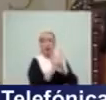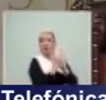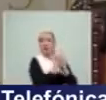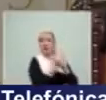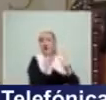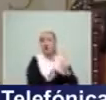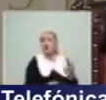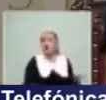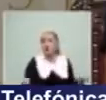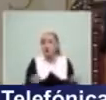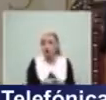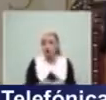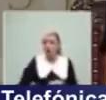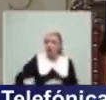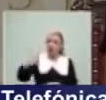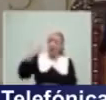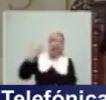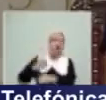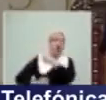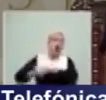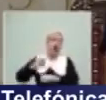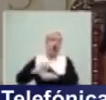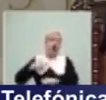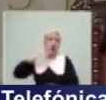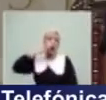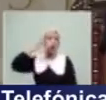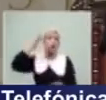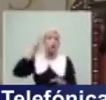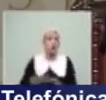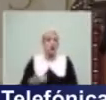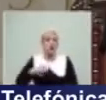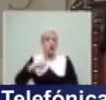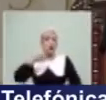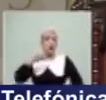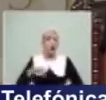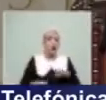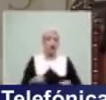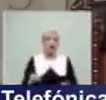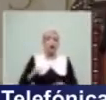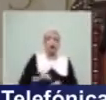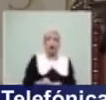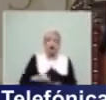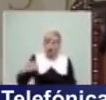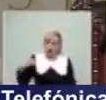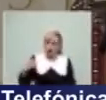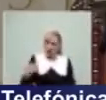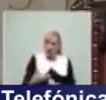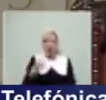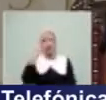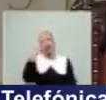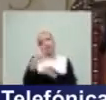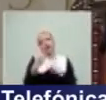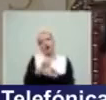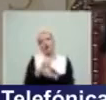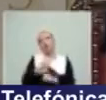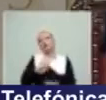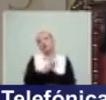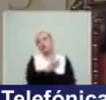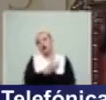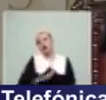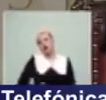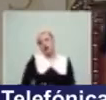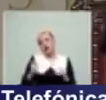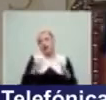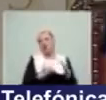Secretaría General, los iremos programando para resolverlos. Por ejemplo, yo espero que en los primeros 3 meses del